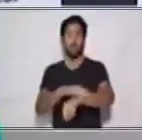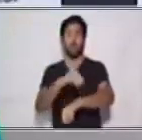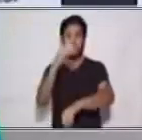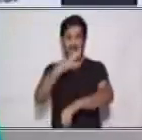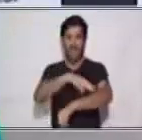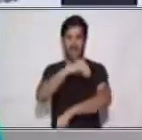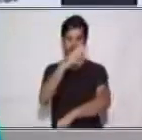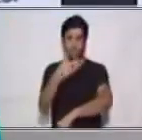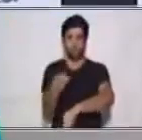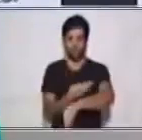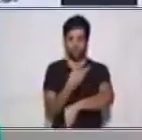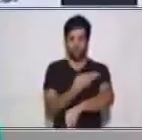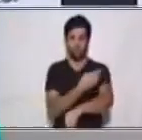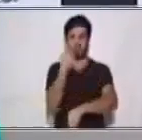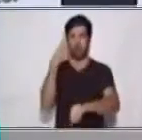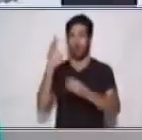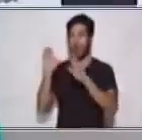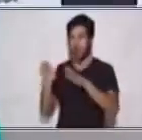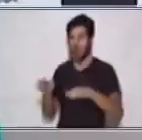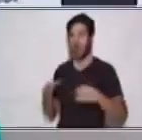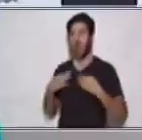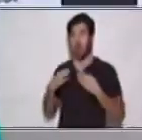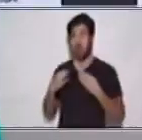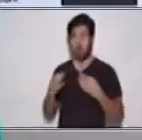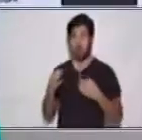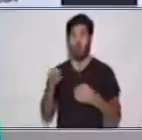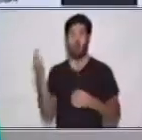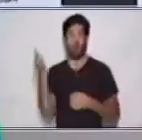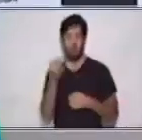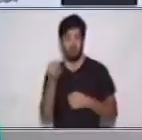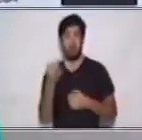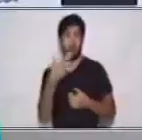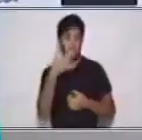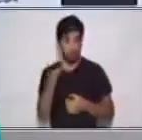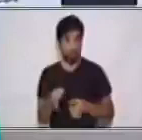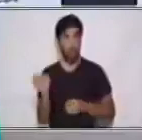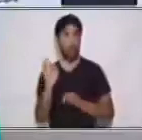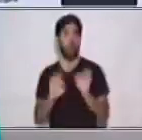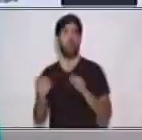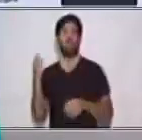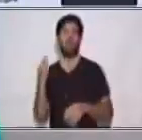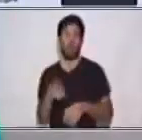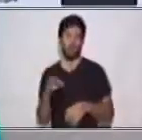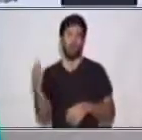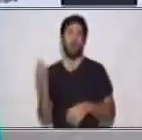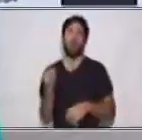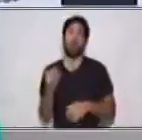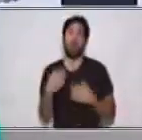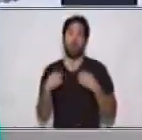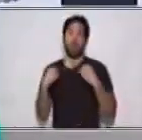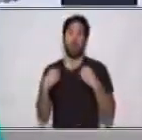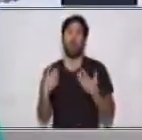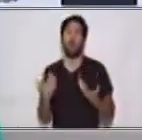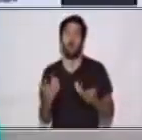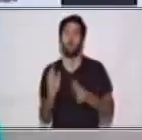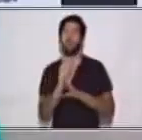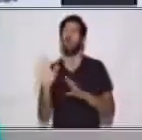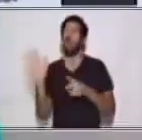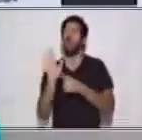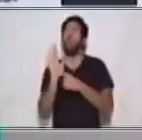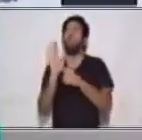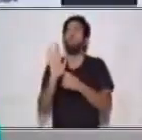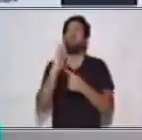tejidos, pero no podemos decir realmente si es verdadero o falso que constituyen verdaderas obras de arte. Es una